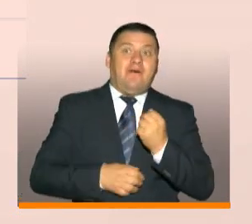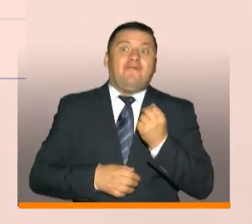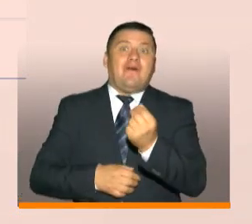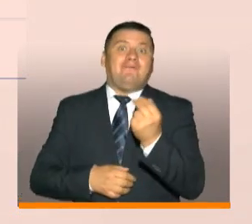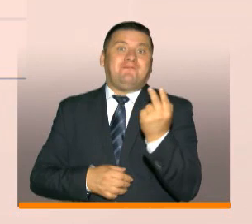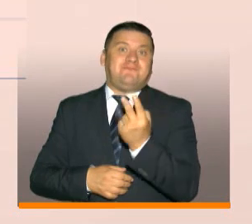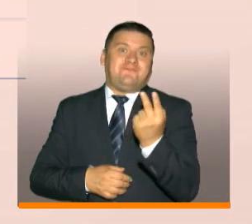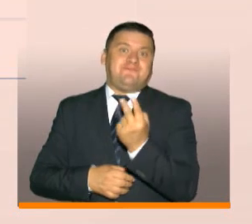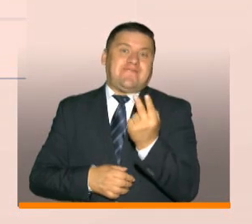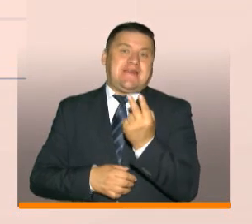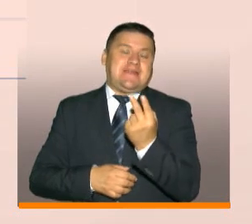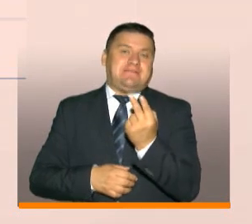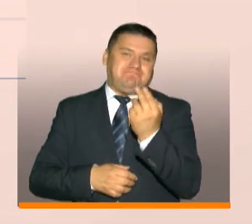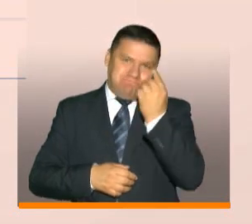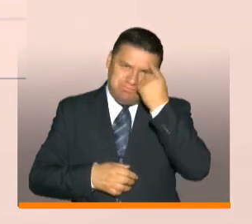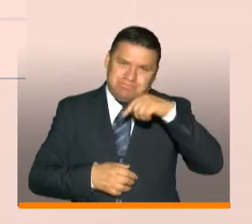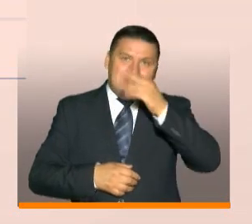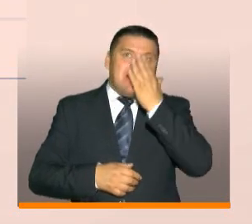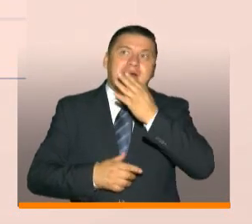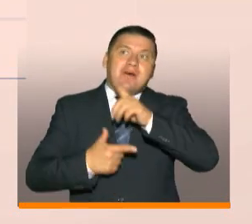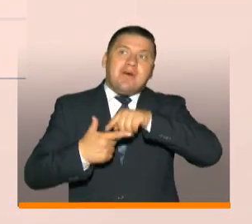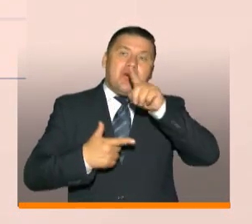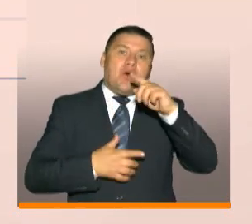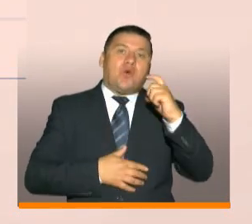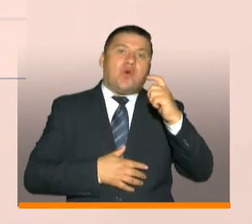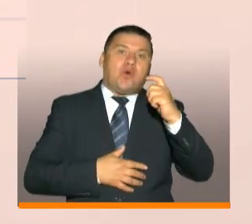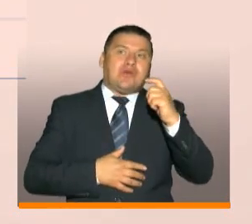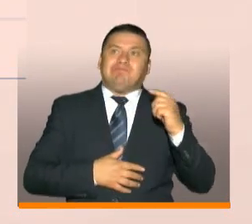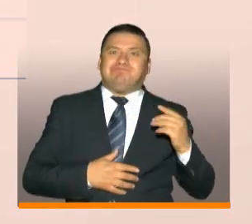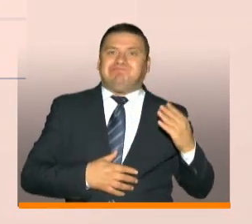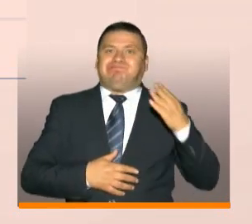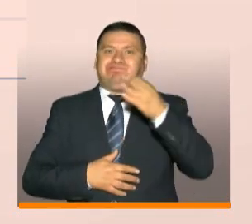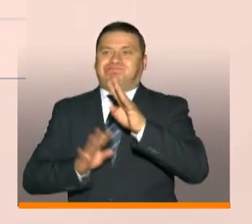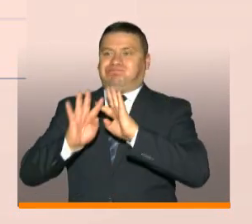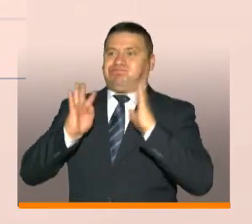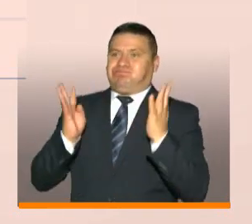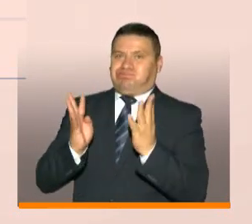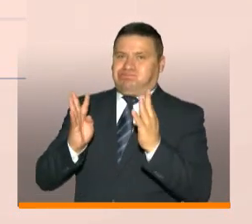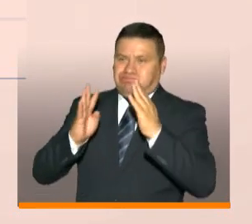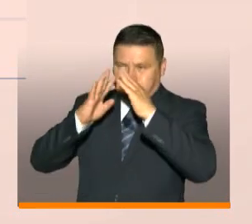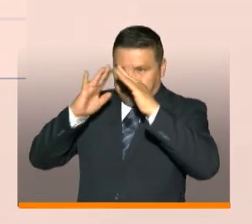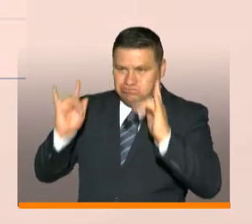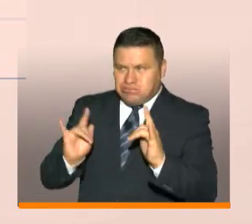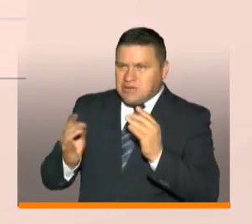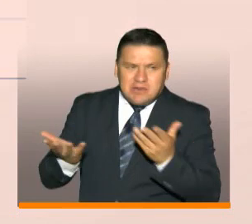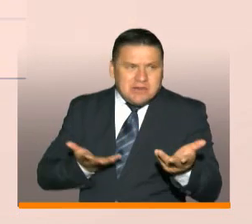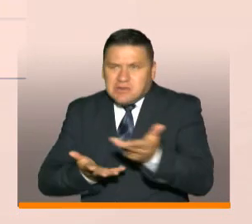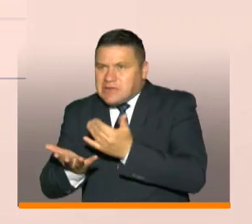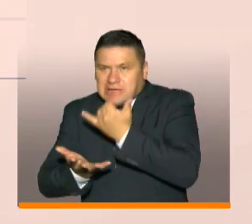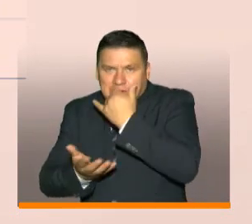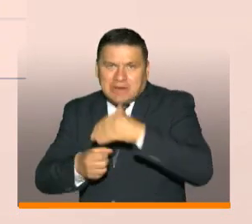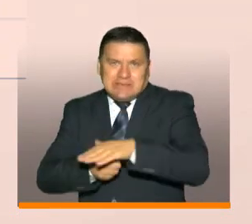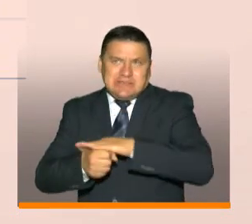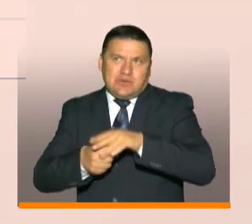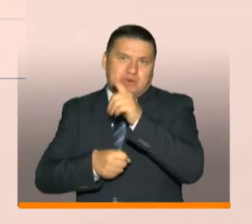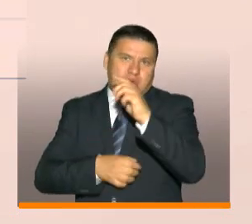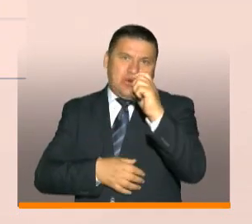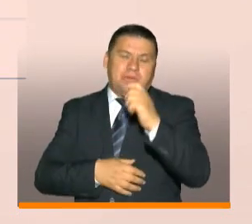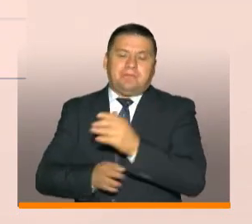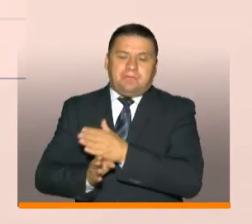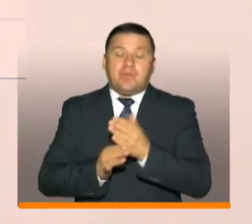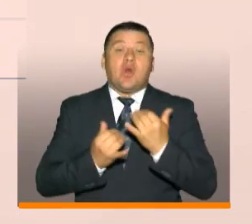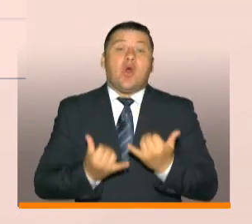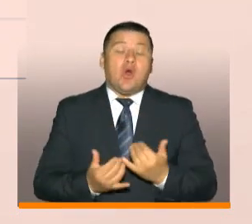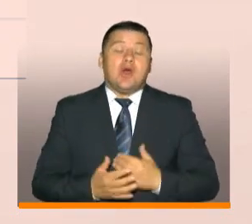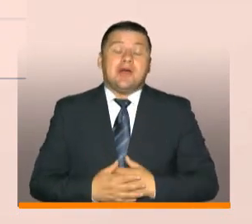viernes vamos a hacer todo un balance y un puesto de mando unificado en la ciudad de Cúcuta, reevaluando toda la situación de la atención. Hoy